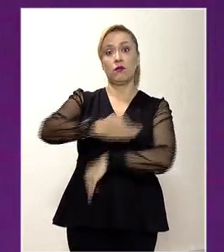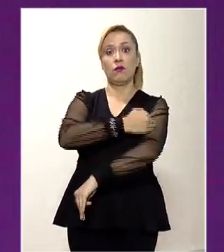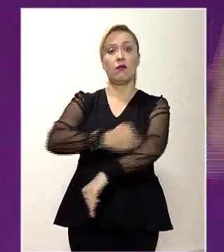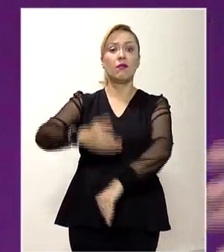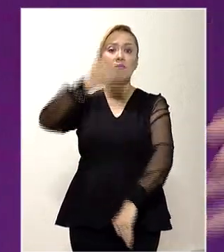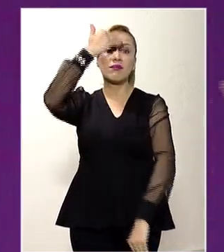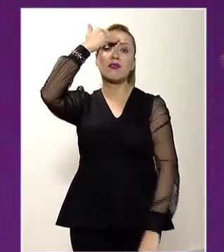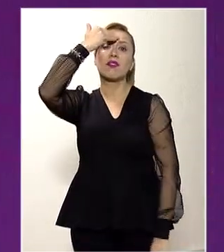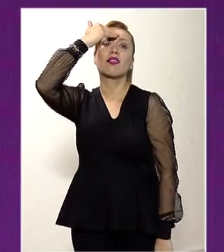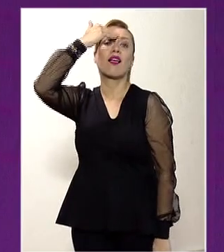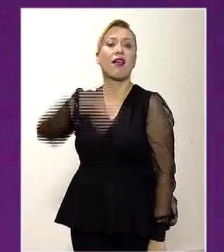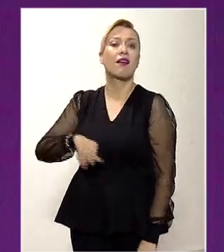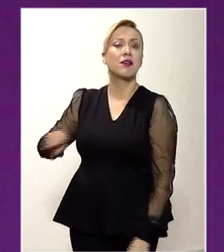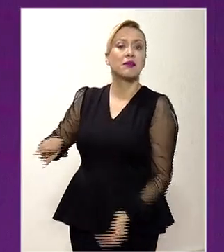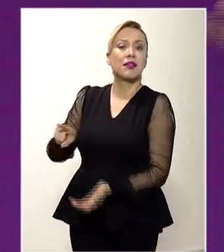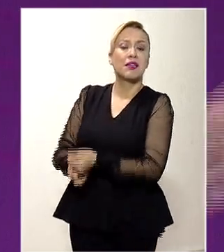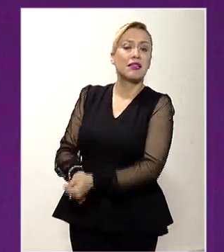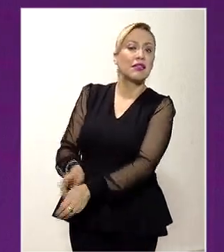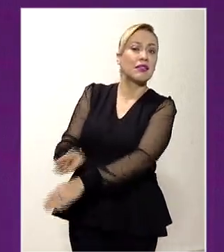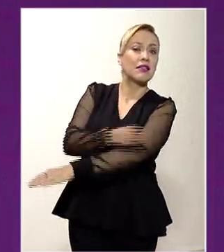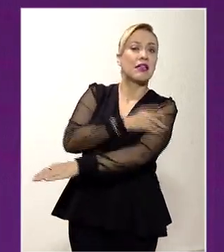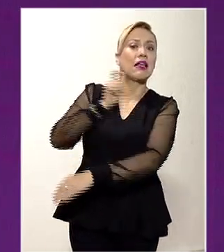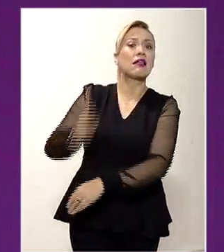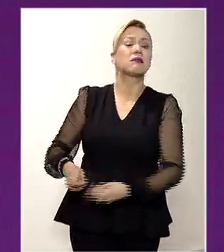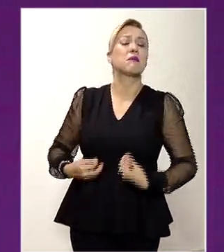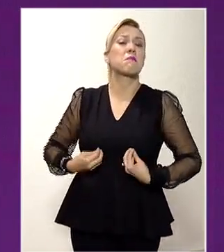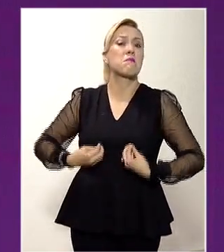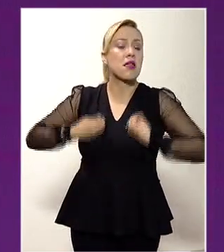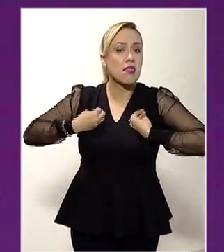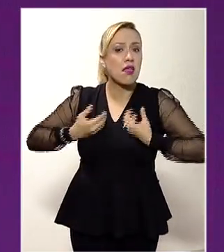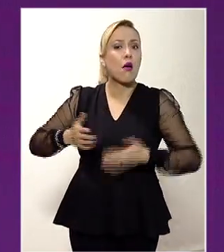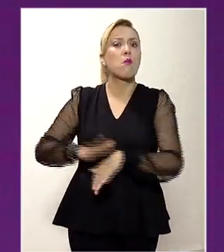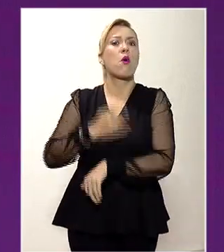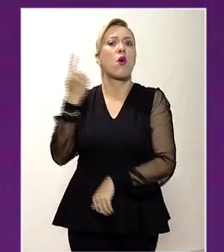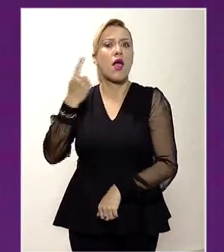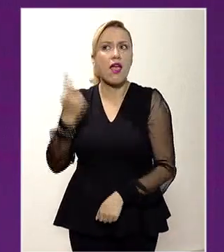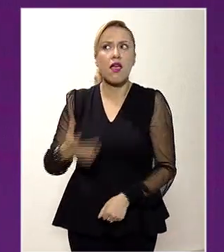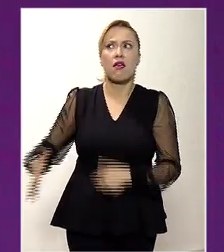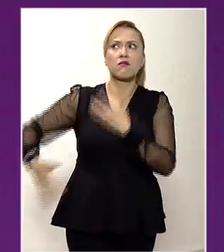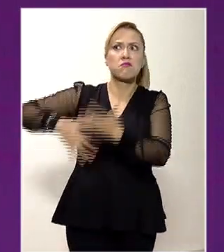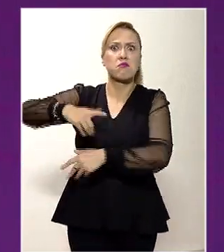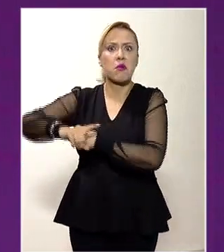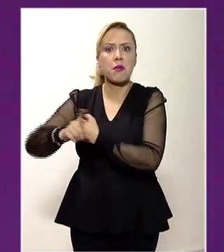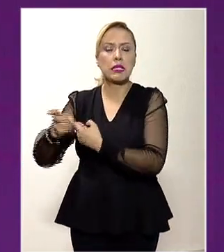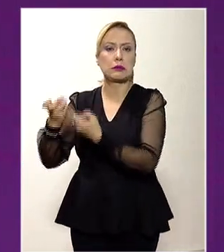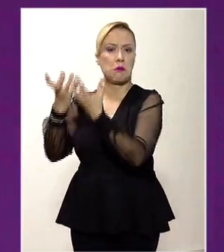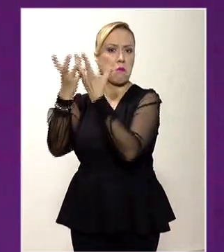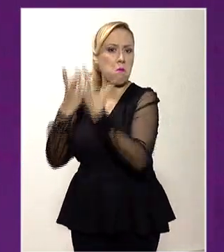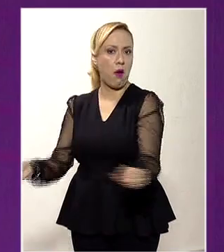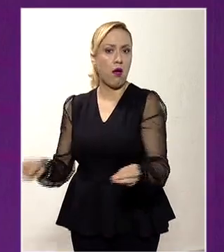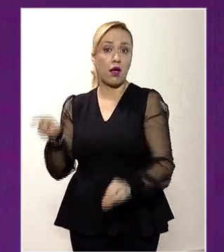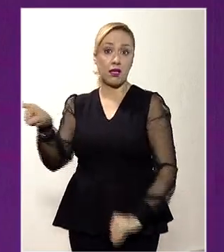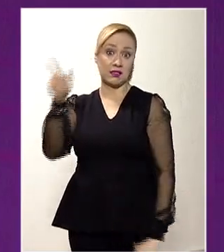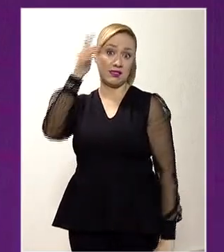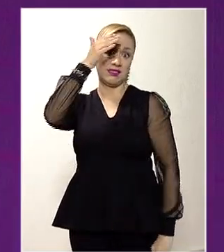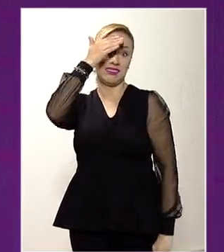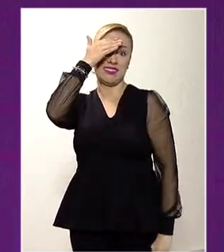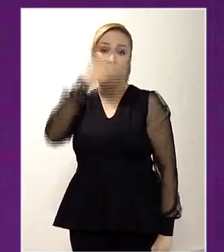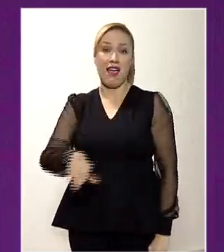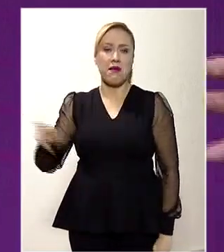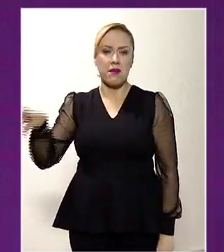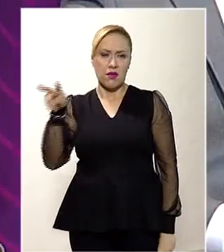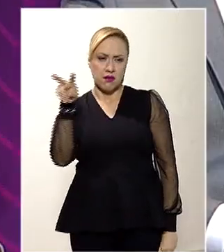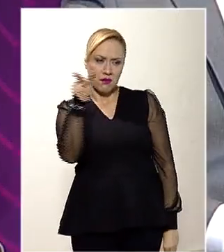de los contextos que favorecieron las desapariciones en periodos y espacios geográficos concretos, ¿no? Son analistas de